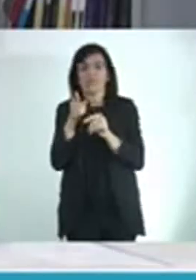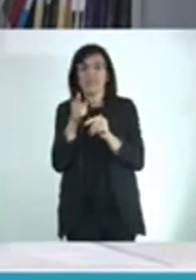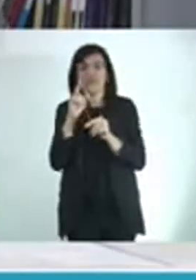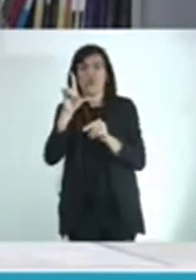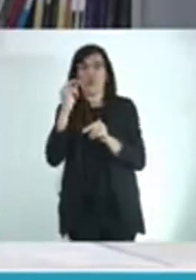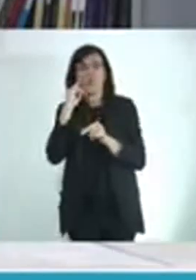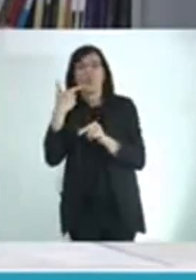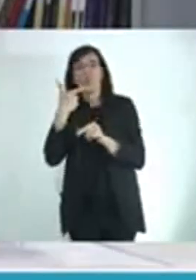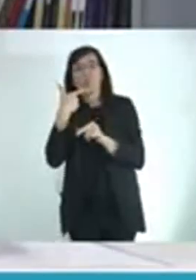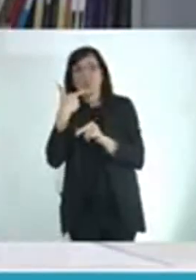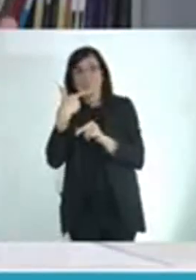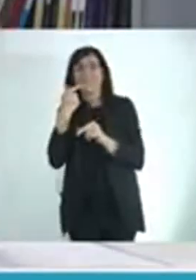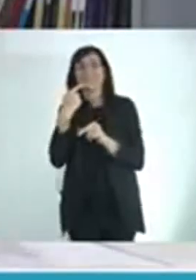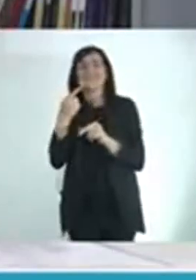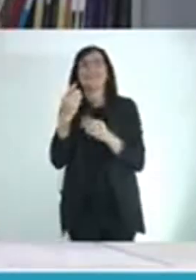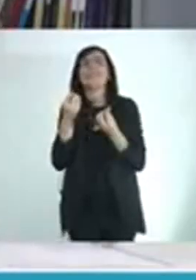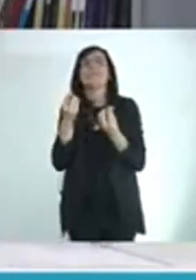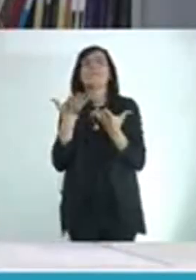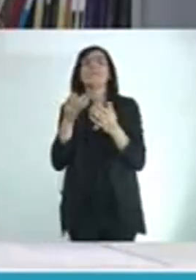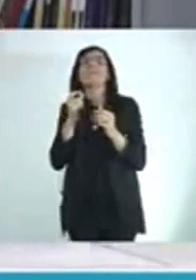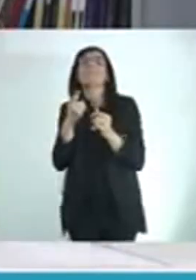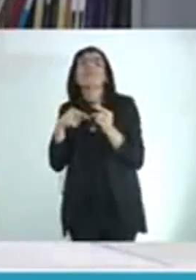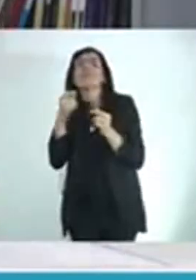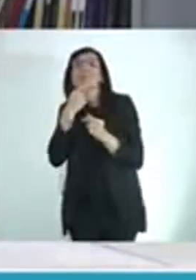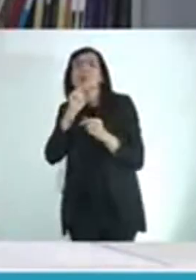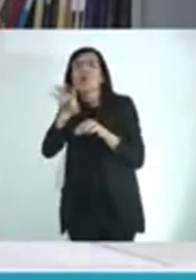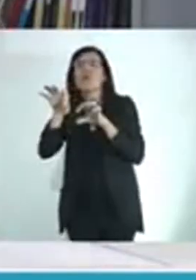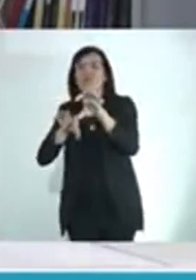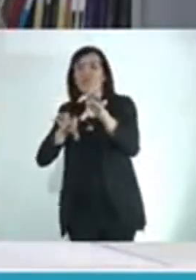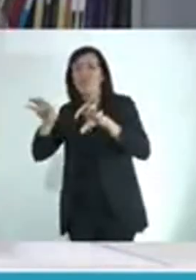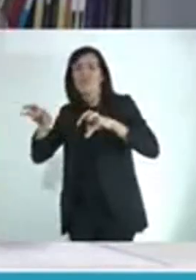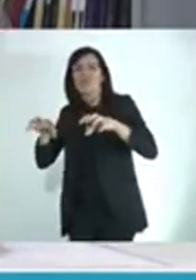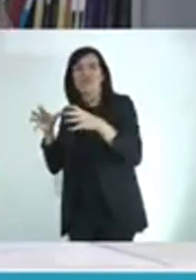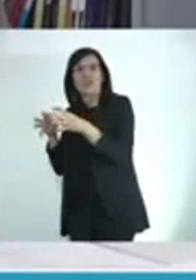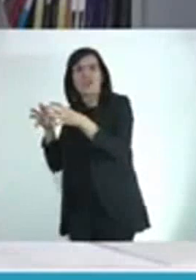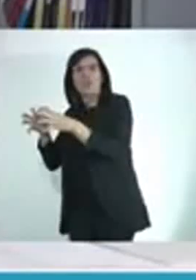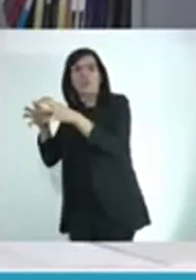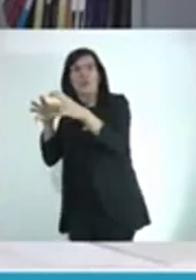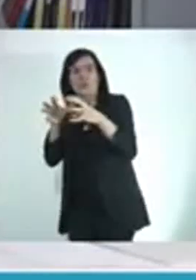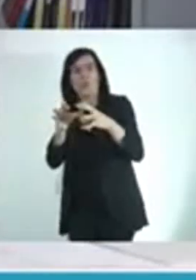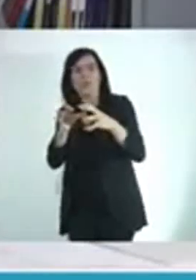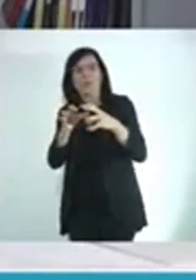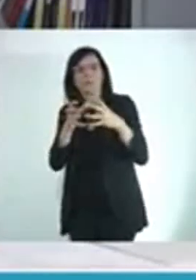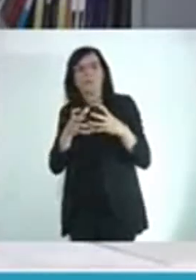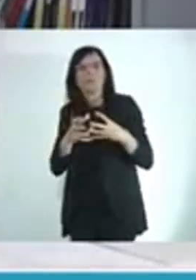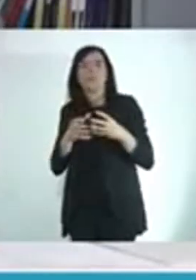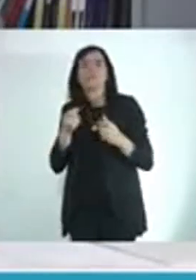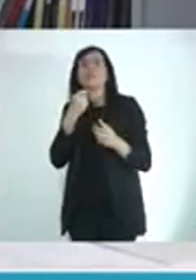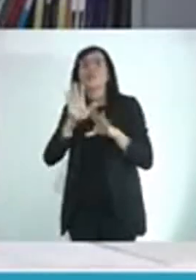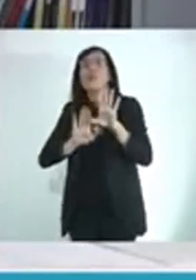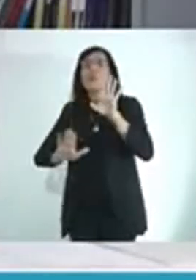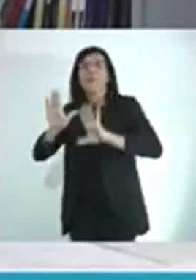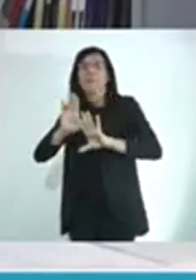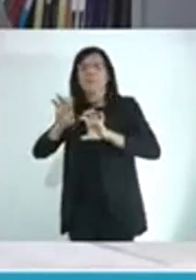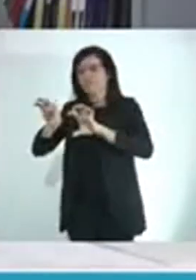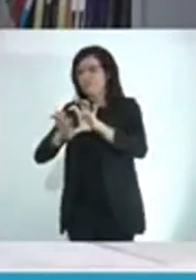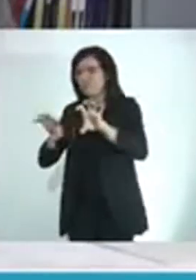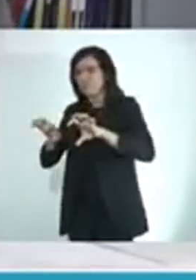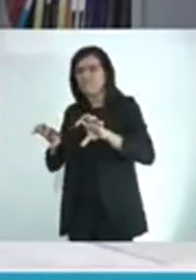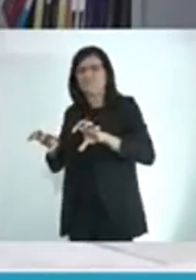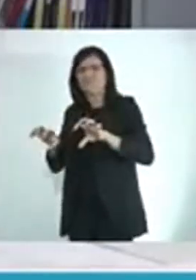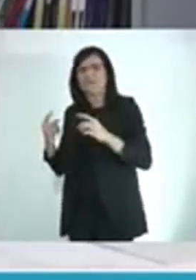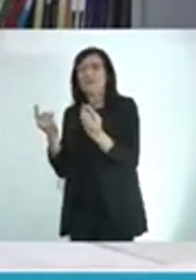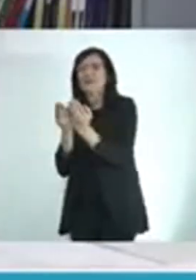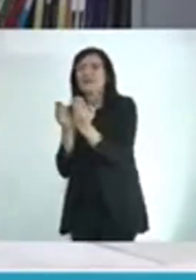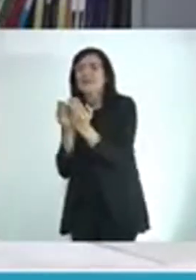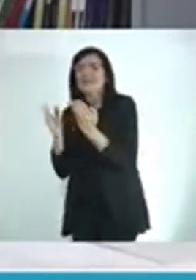lo que pasan con los protagonistas de las historias de cada localidad, ¿no? Y en cada escuela también hay una historia, en cada comunidad también hay una historia, cada